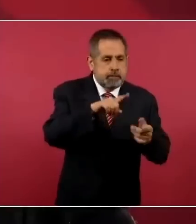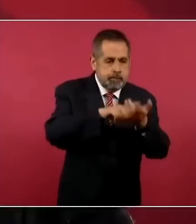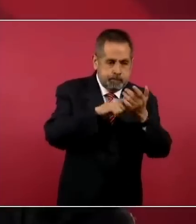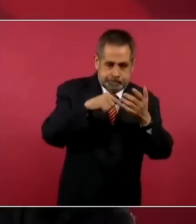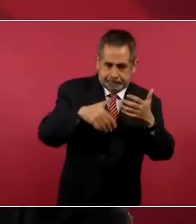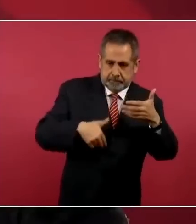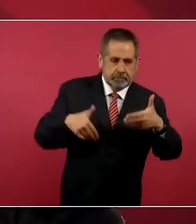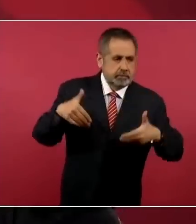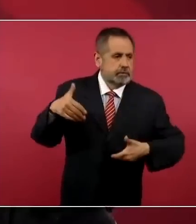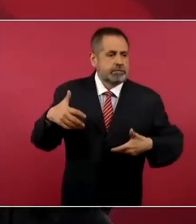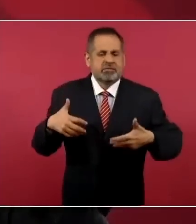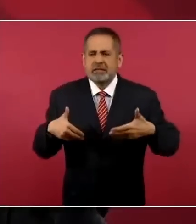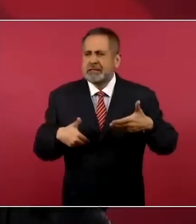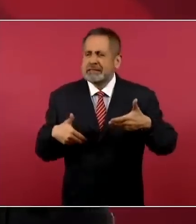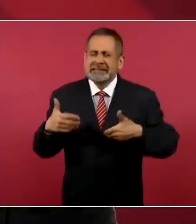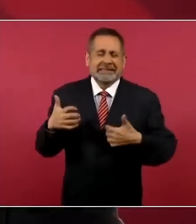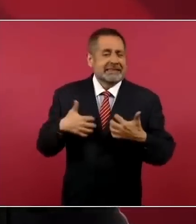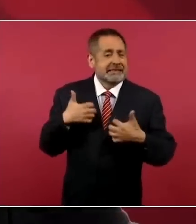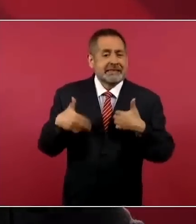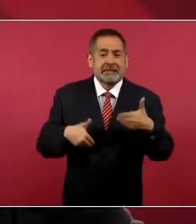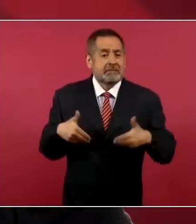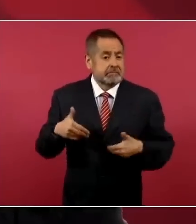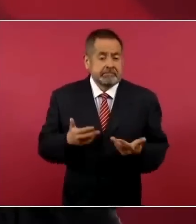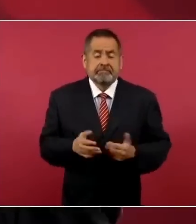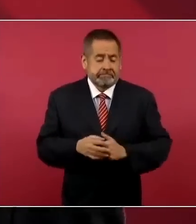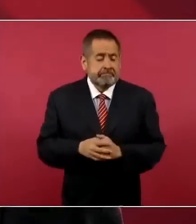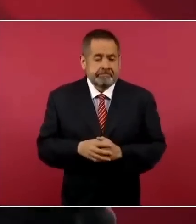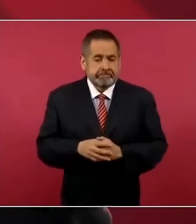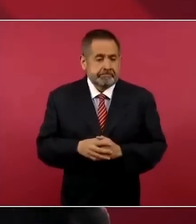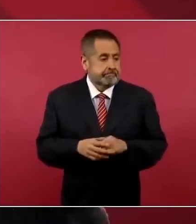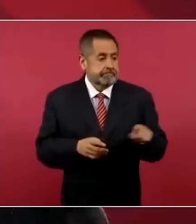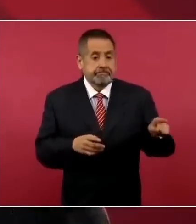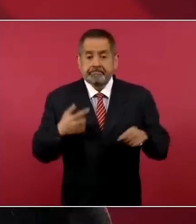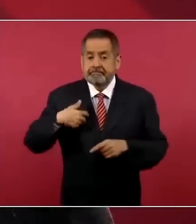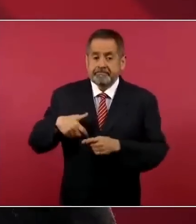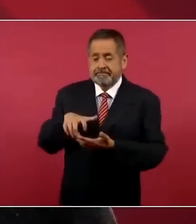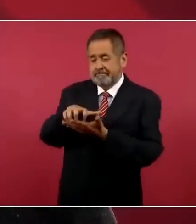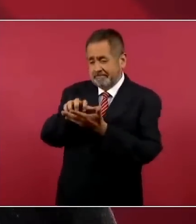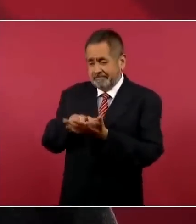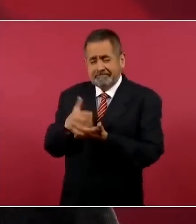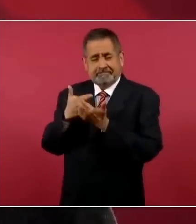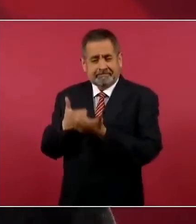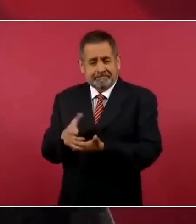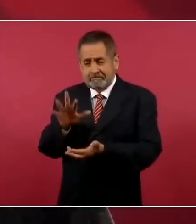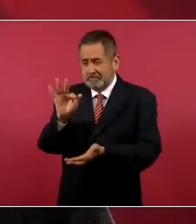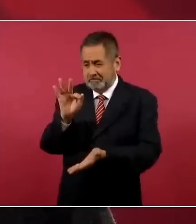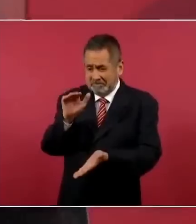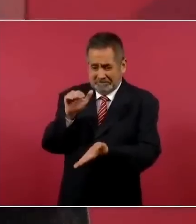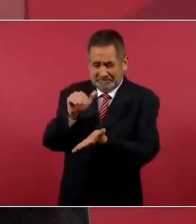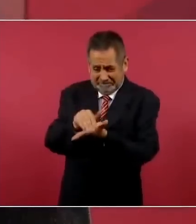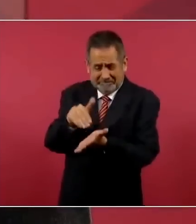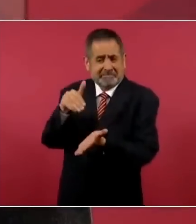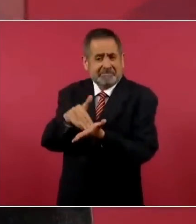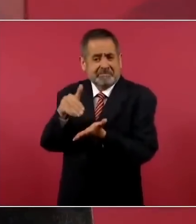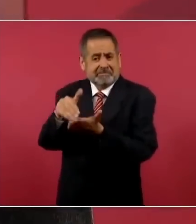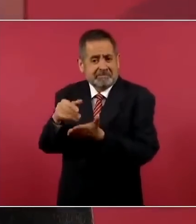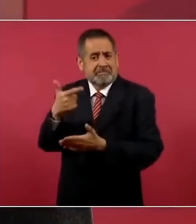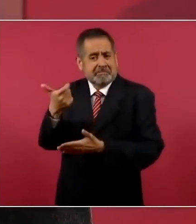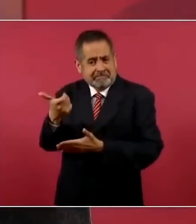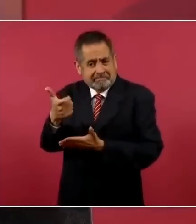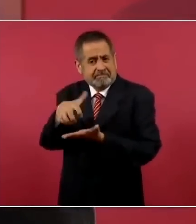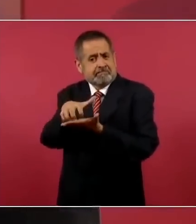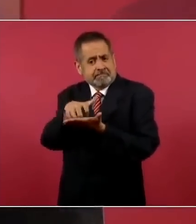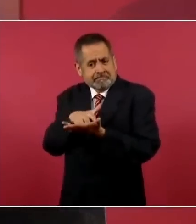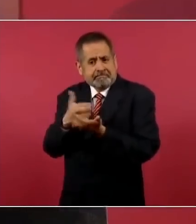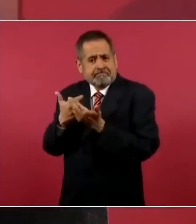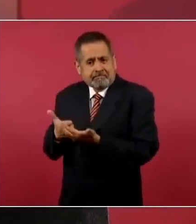molestos porque nos hemos ahorrado 40,000 millones de pesos